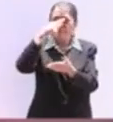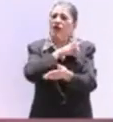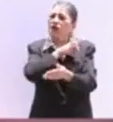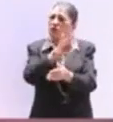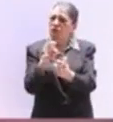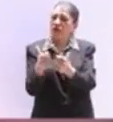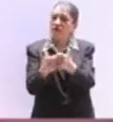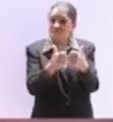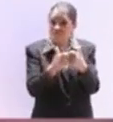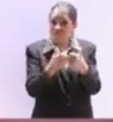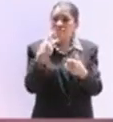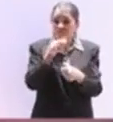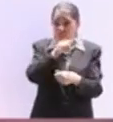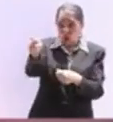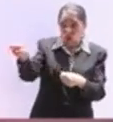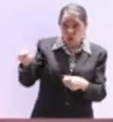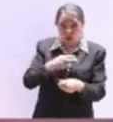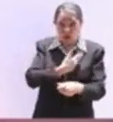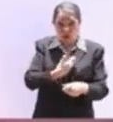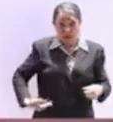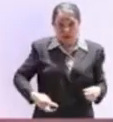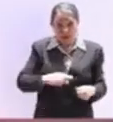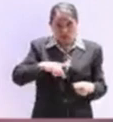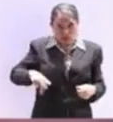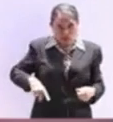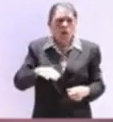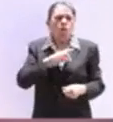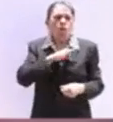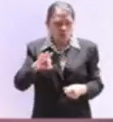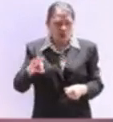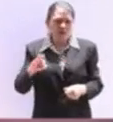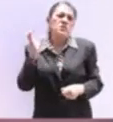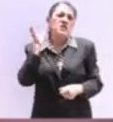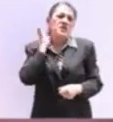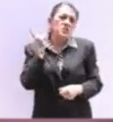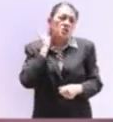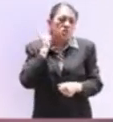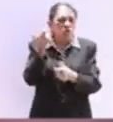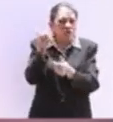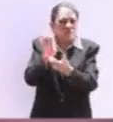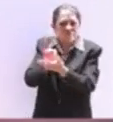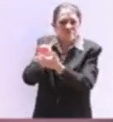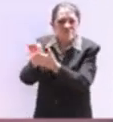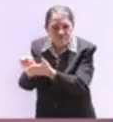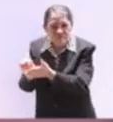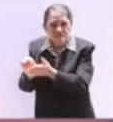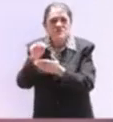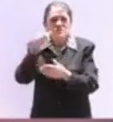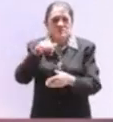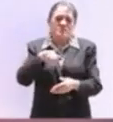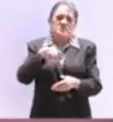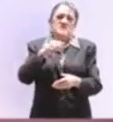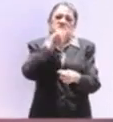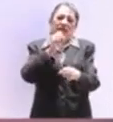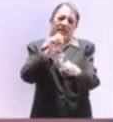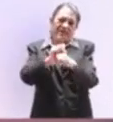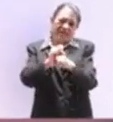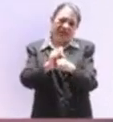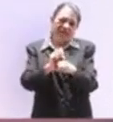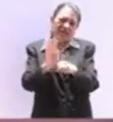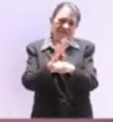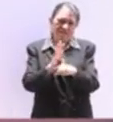ustedes pueden hacer esta combinación de recursos y que además pueden planear recursos, proyectos de mayor